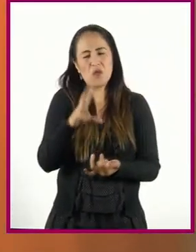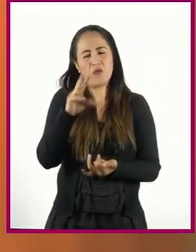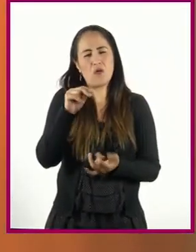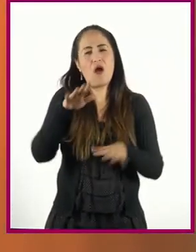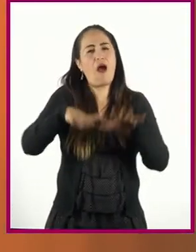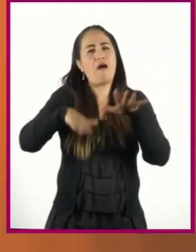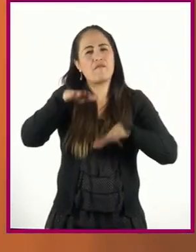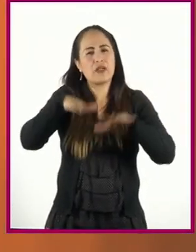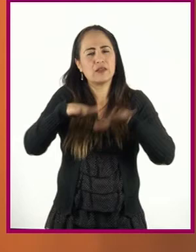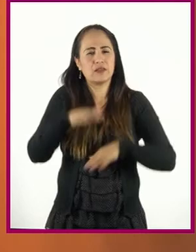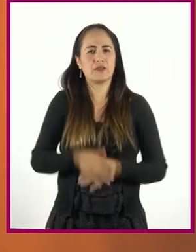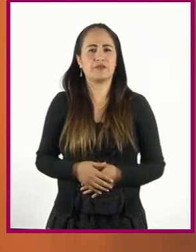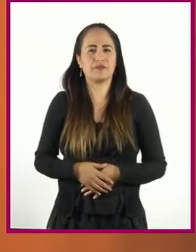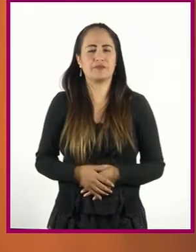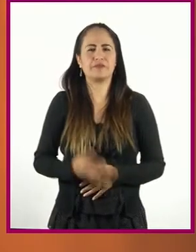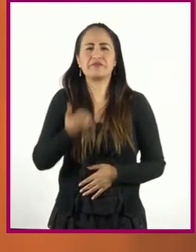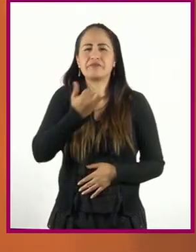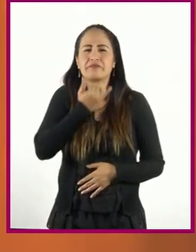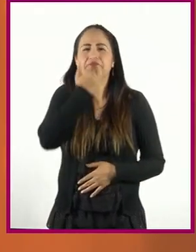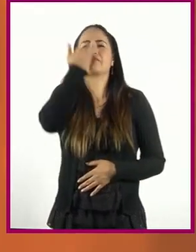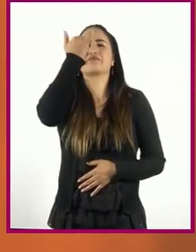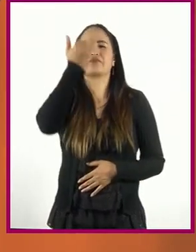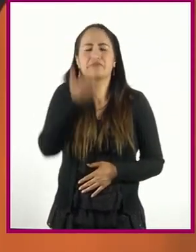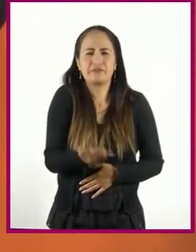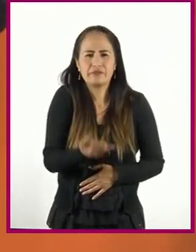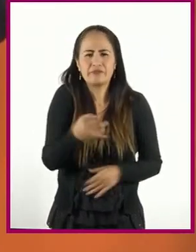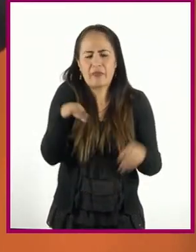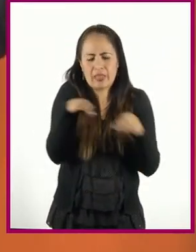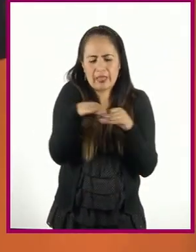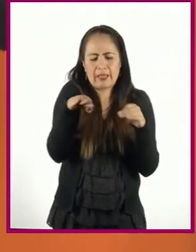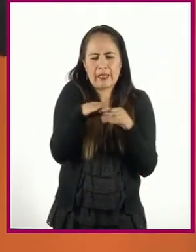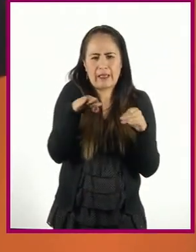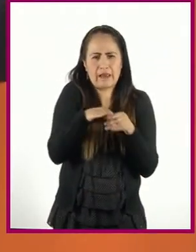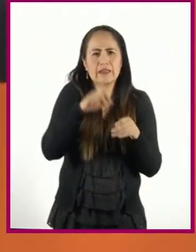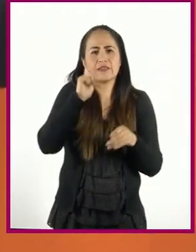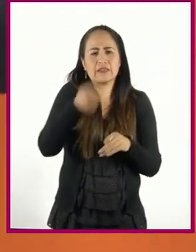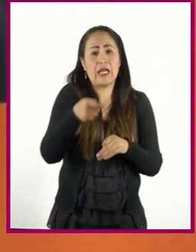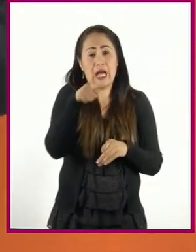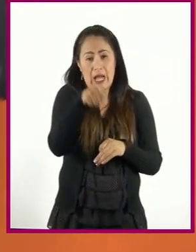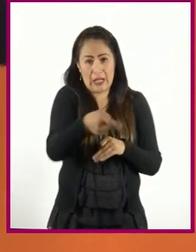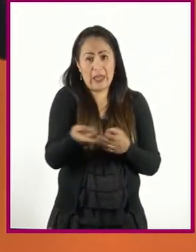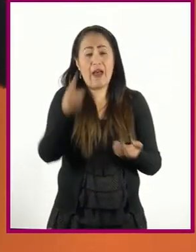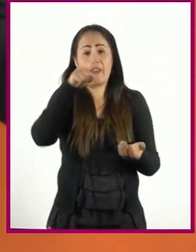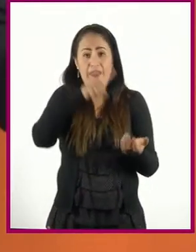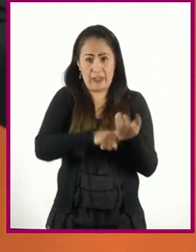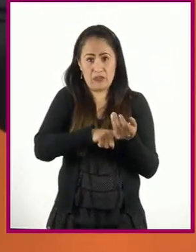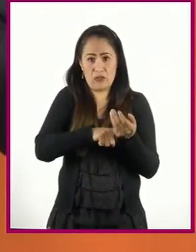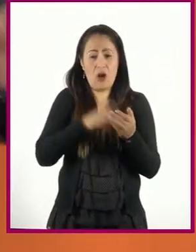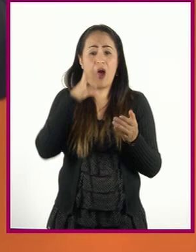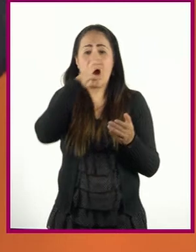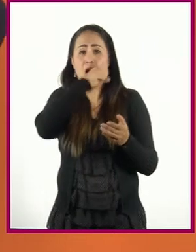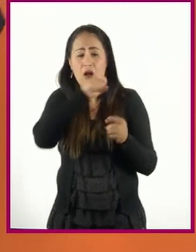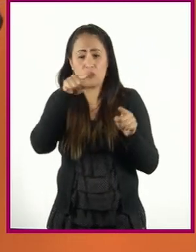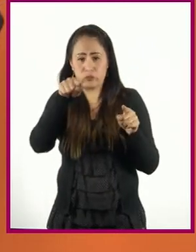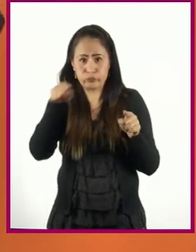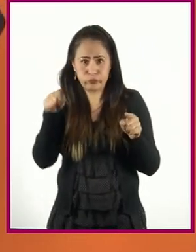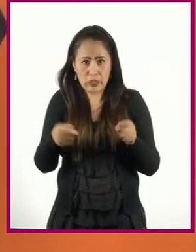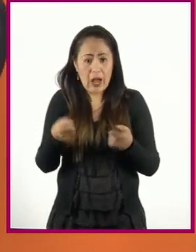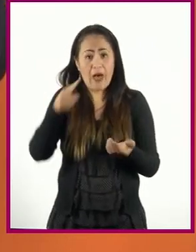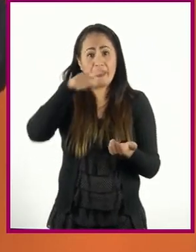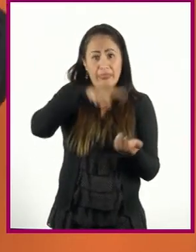error común es pensar que el microondas cocina los alimentos desde dentro hacia